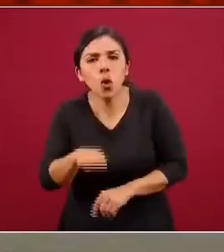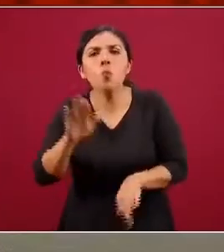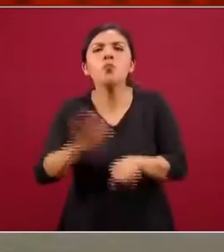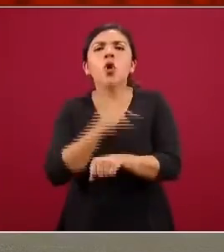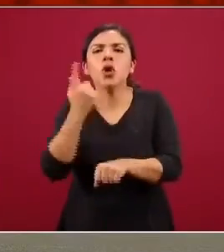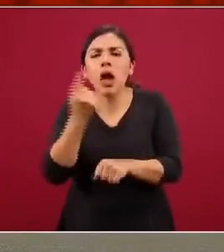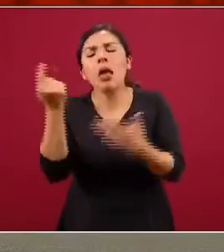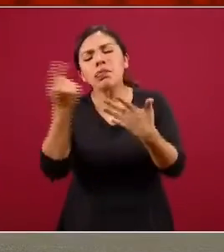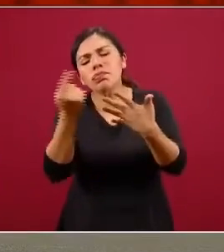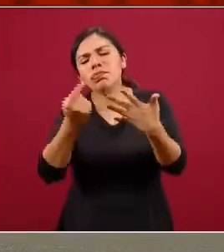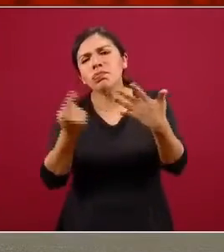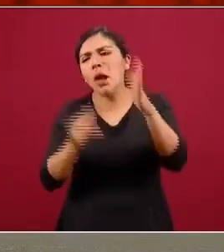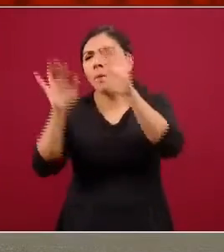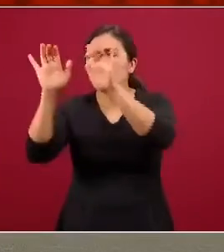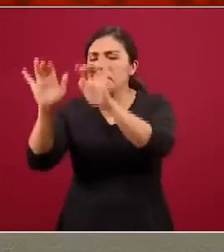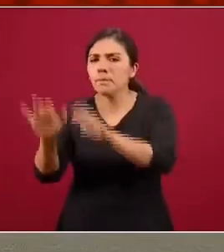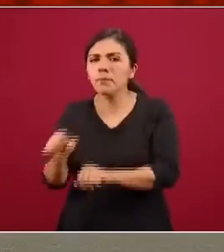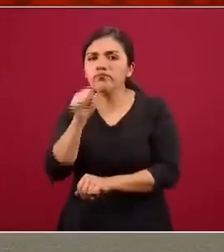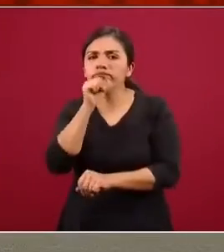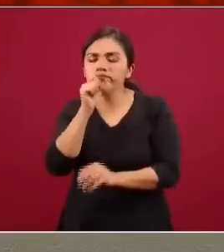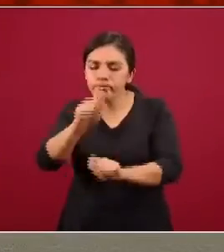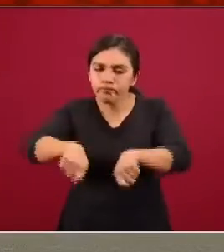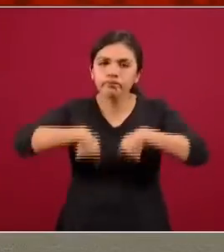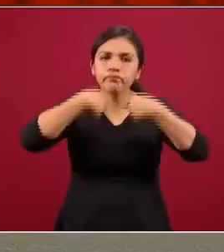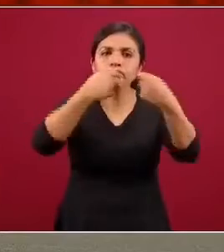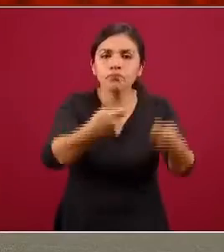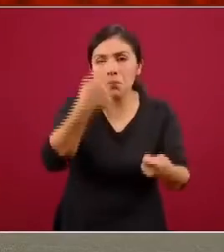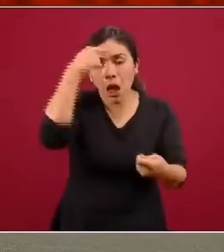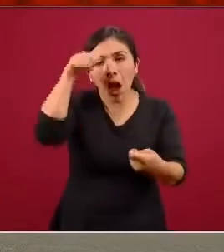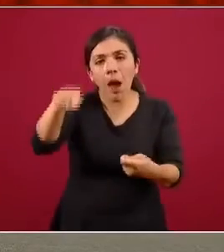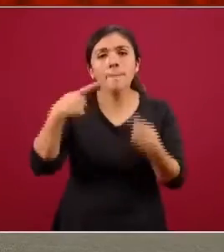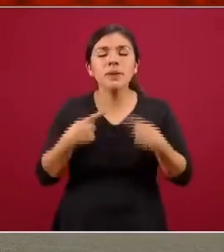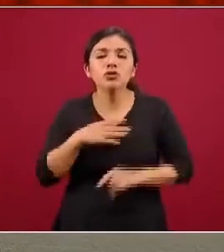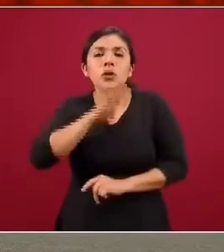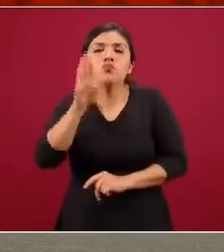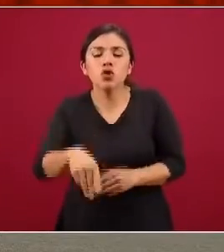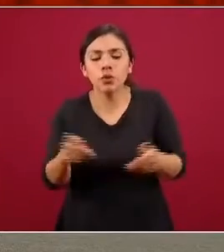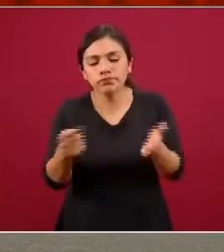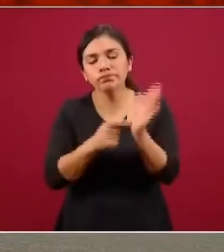criterio médico que pudieron probablemente haber causado la muerte.